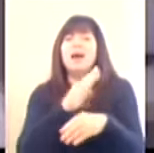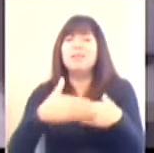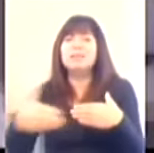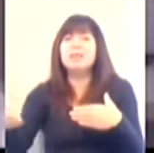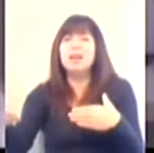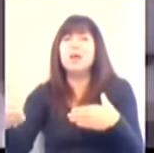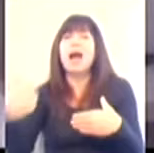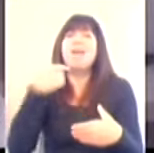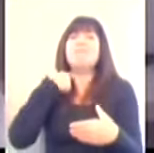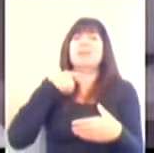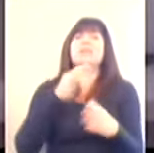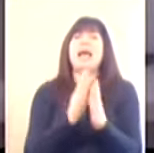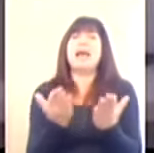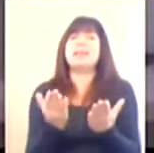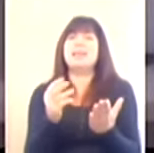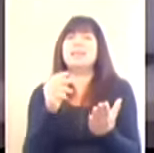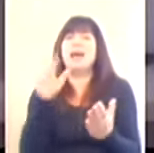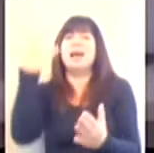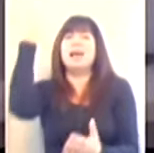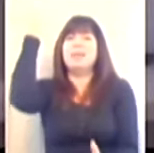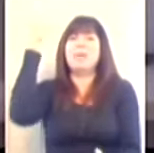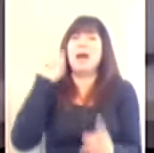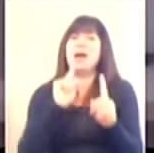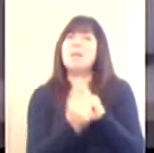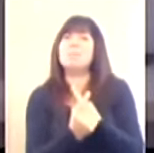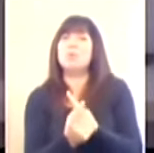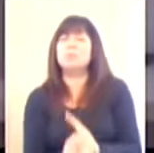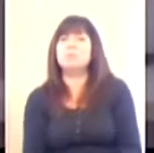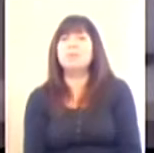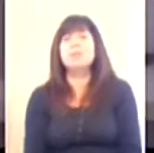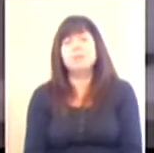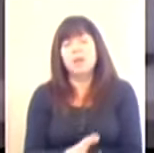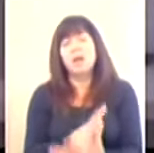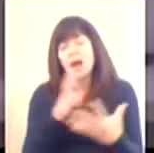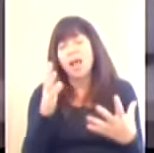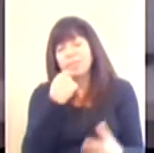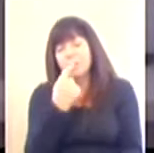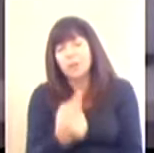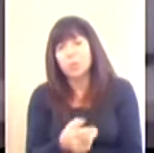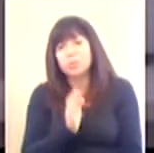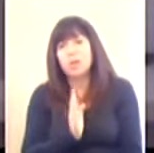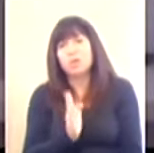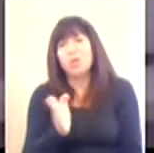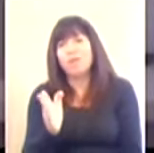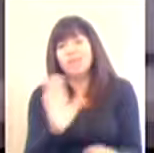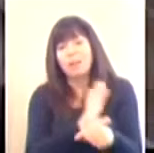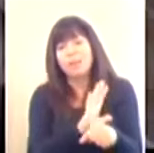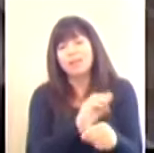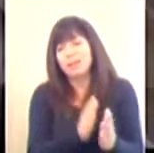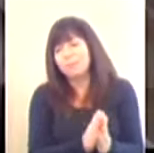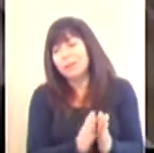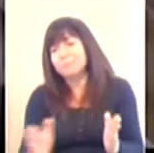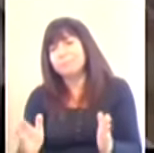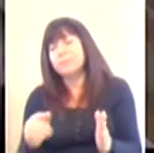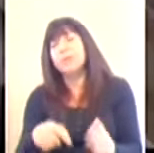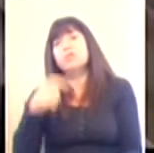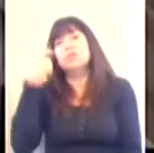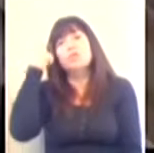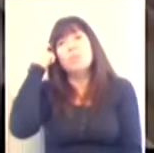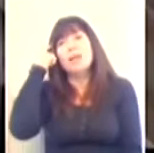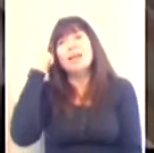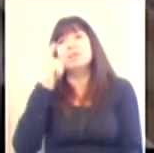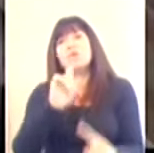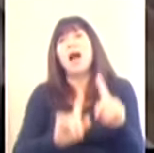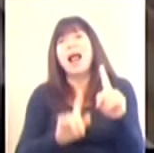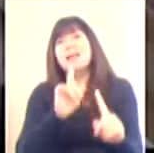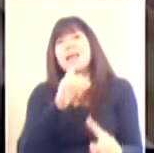Sí, esa es una de las grandes preguntas, y obviamente todavía estamos en el medio de la pandemia. Entonces, yo pienso que alguien que